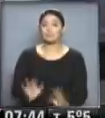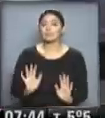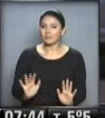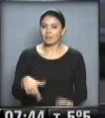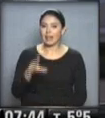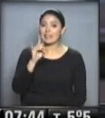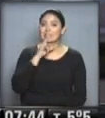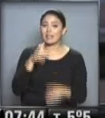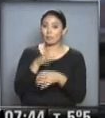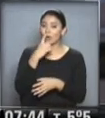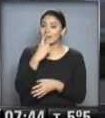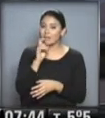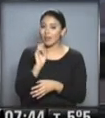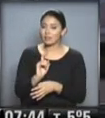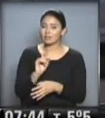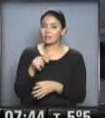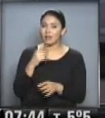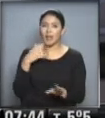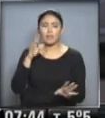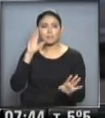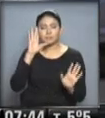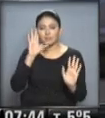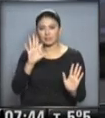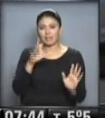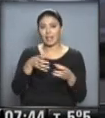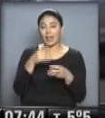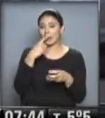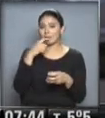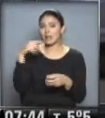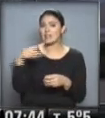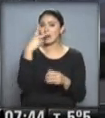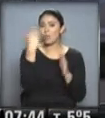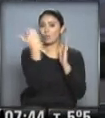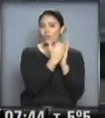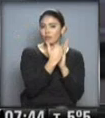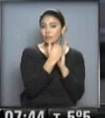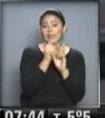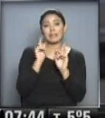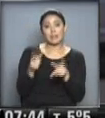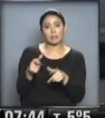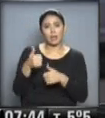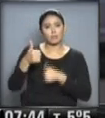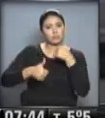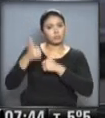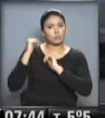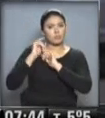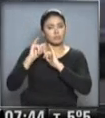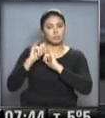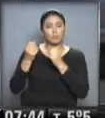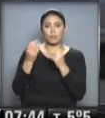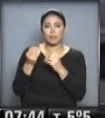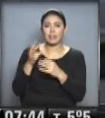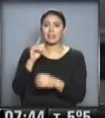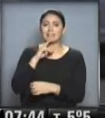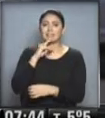Bien, Ramón Díaz, que posteriormente se imaginaría que River era el subcampeón del fútbol argentino, también gran campaña de los dirigidos por